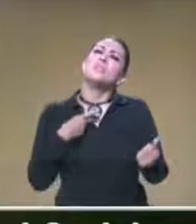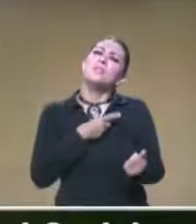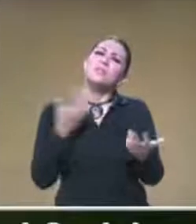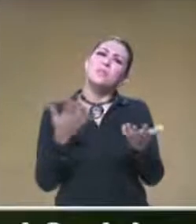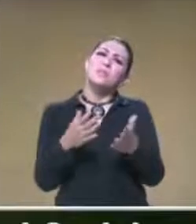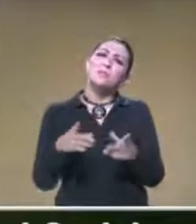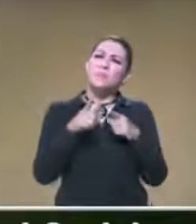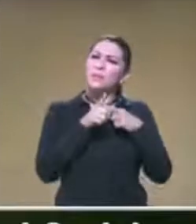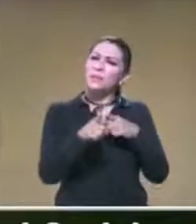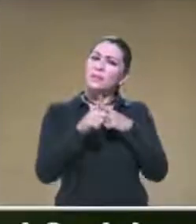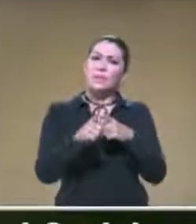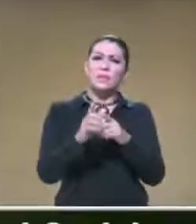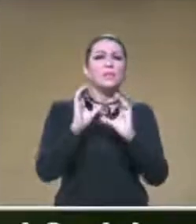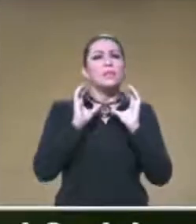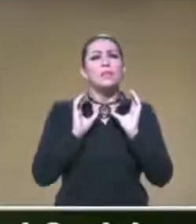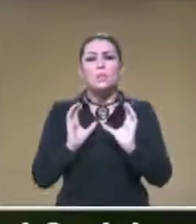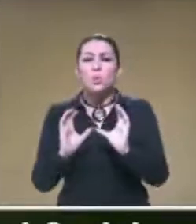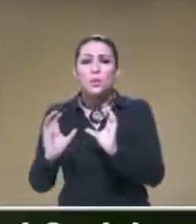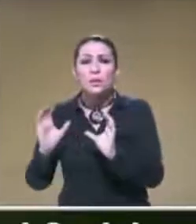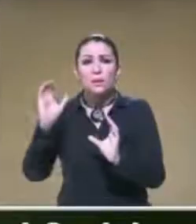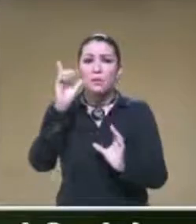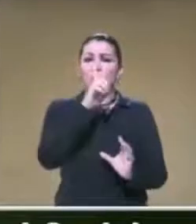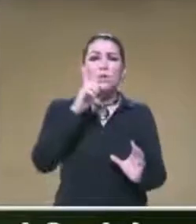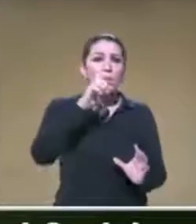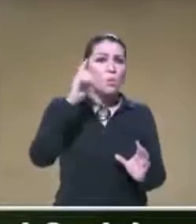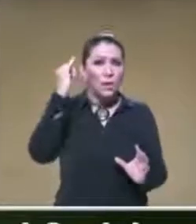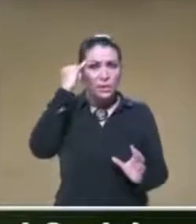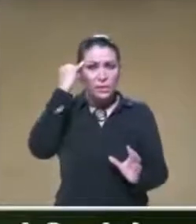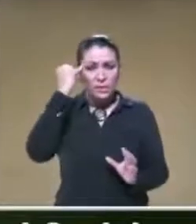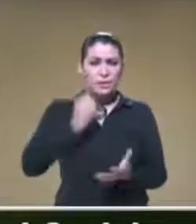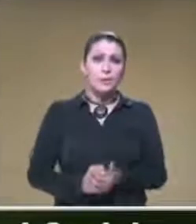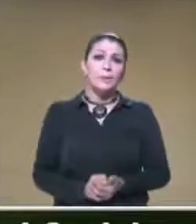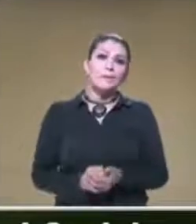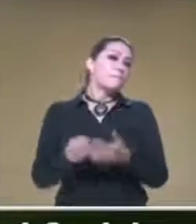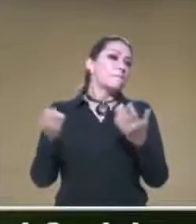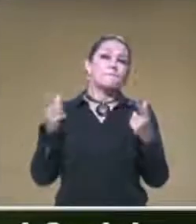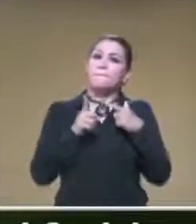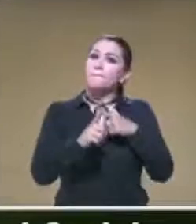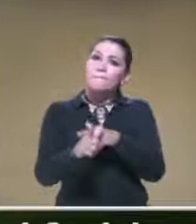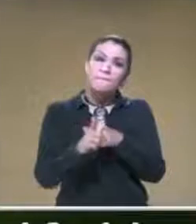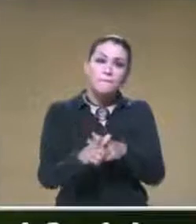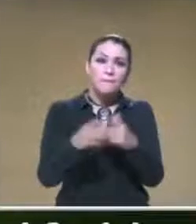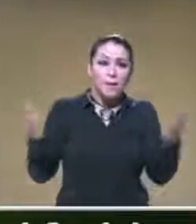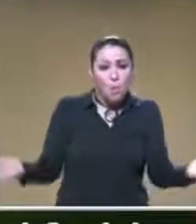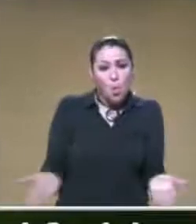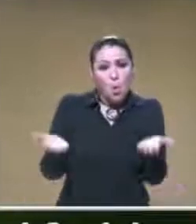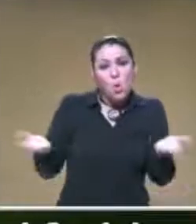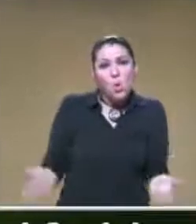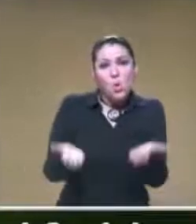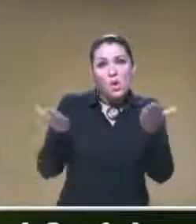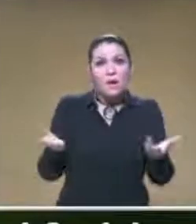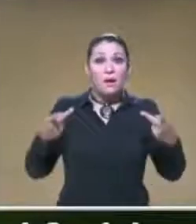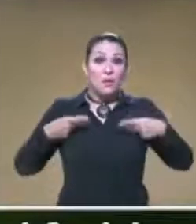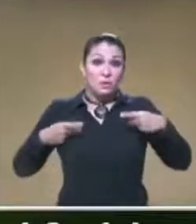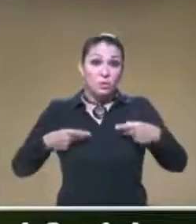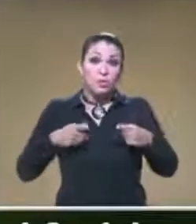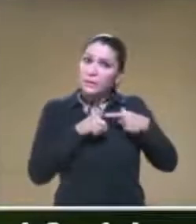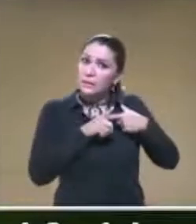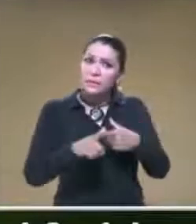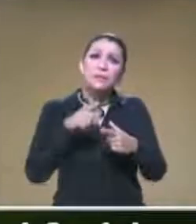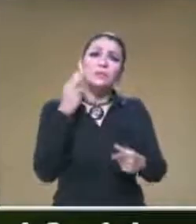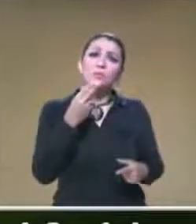principal sería crear condiciones propicias para que los hablantes de esas lenguas continúen